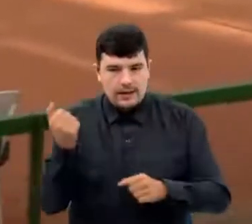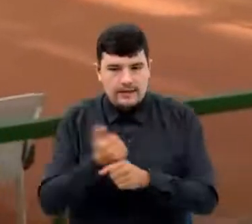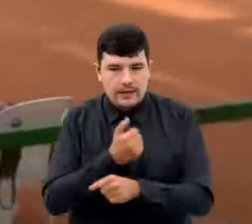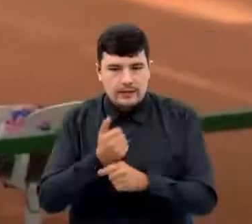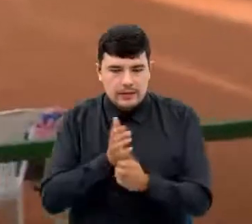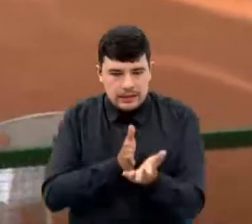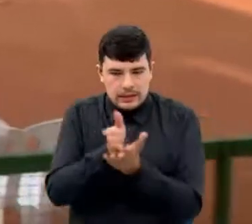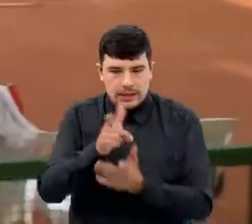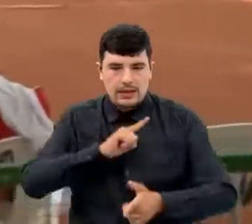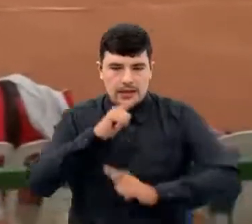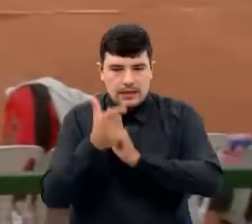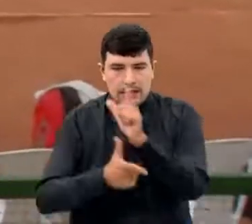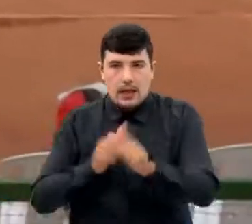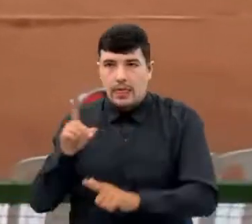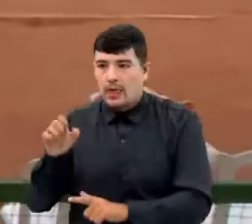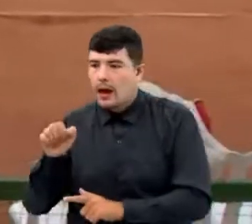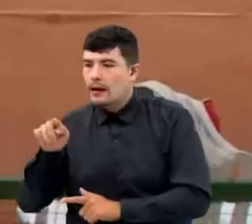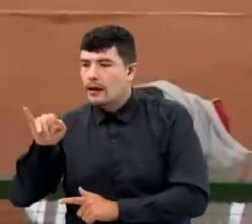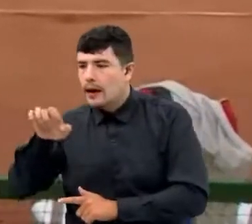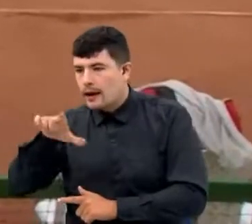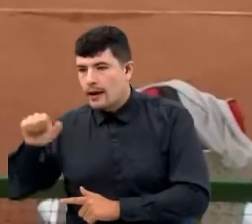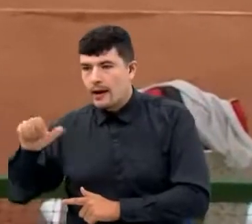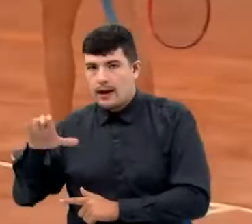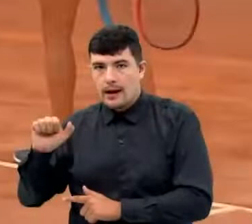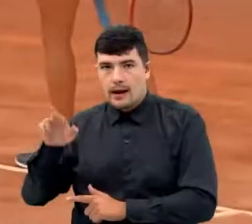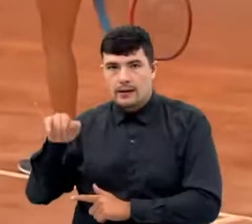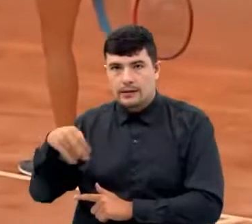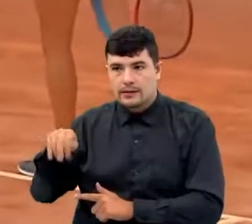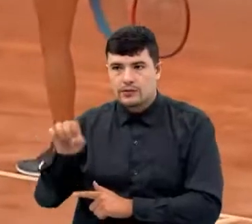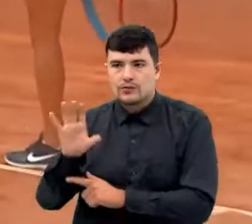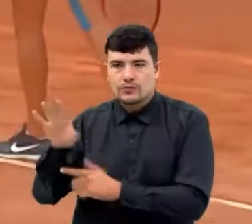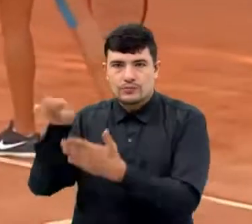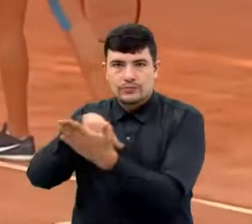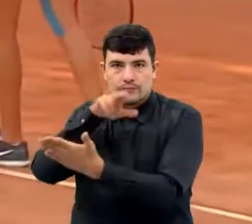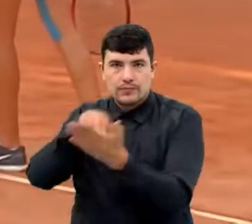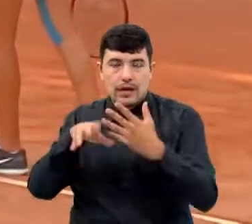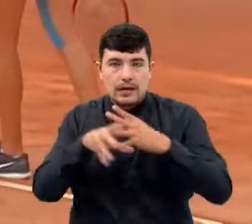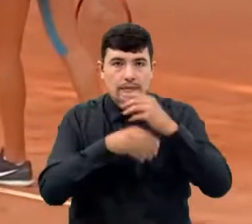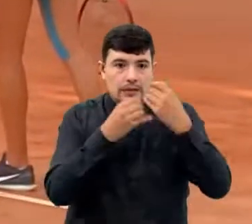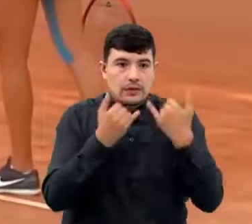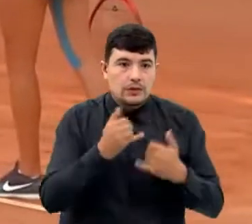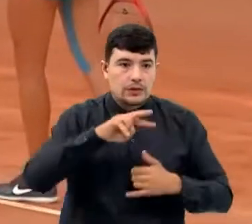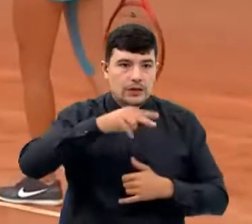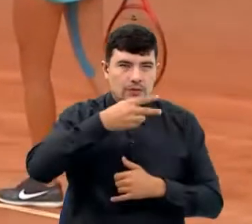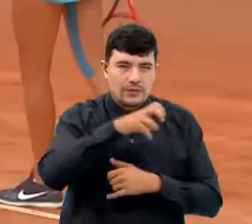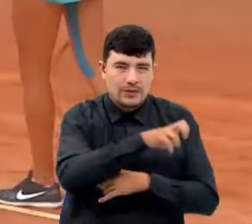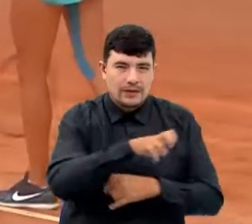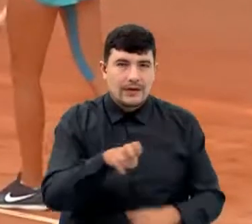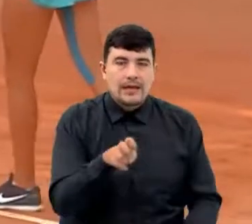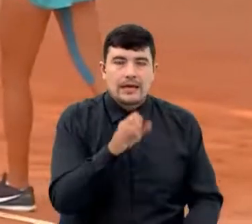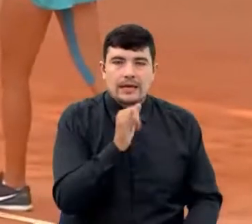competencia, Daniela Carrillo, fue eliminada, mientras que hoy se disputará la segunda ronda del ITF femenino en la ciudad de Bucaramanga.